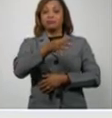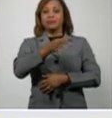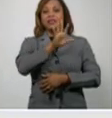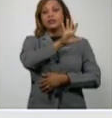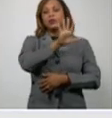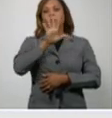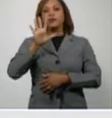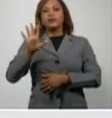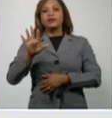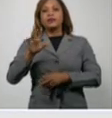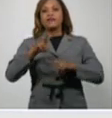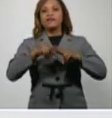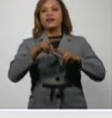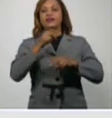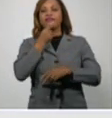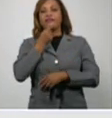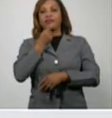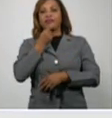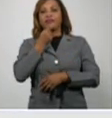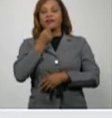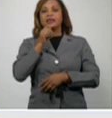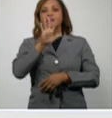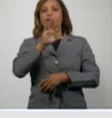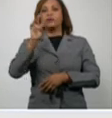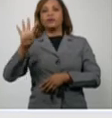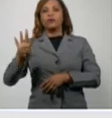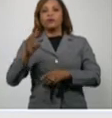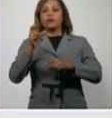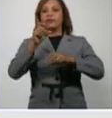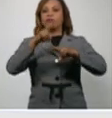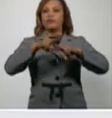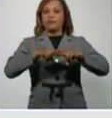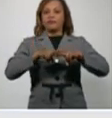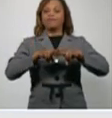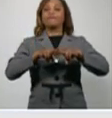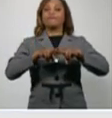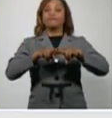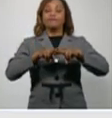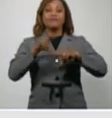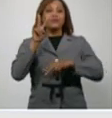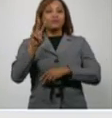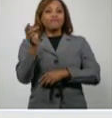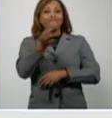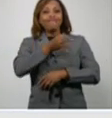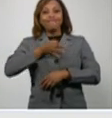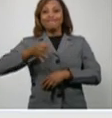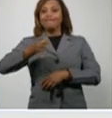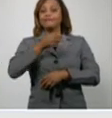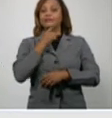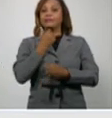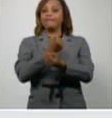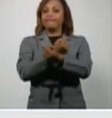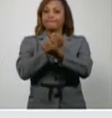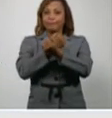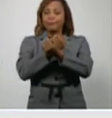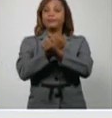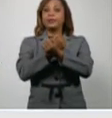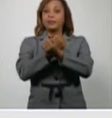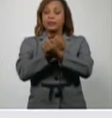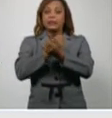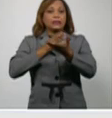55 en Habana Vieja y 54 en Centro Habana. 2 municipios de mucho riesgo, 2 municipios que han